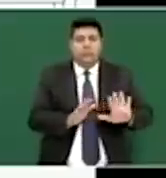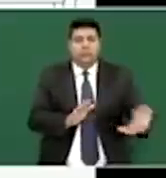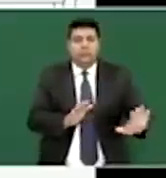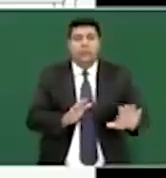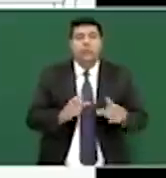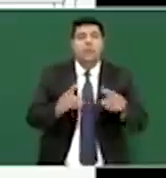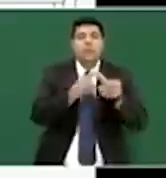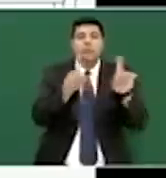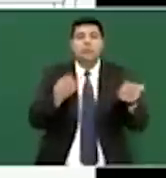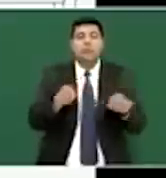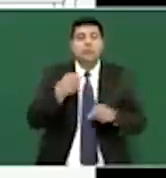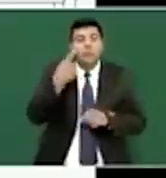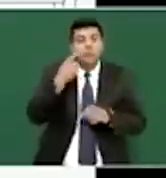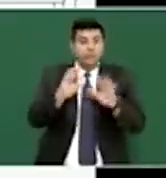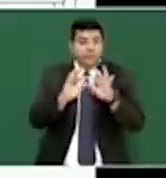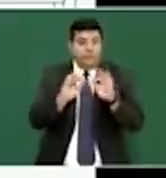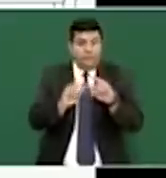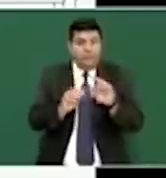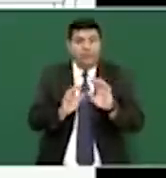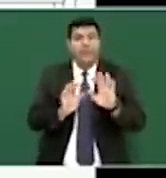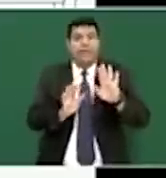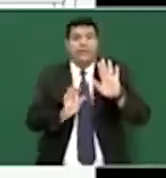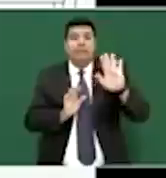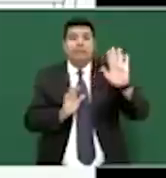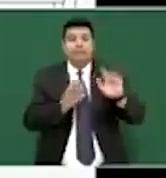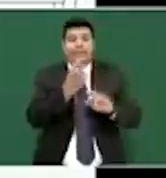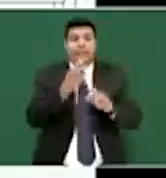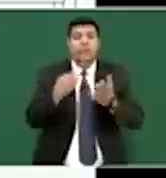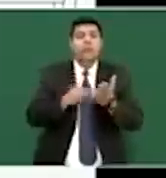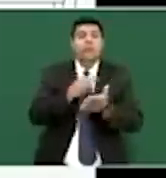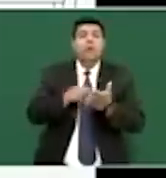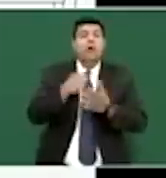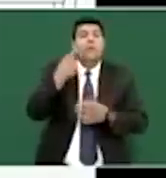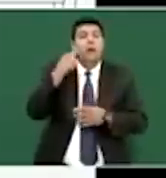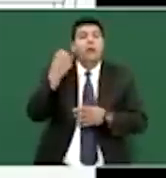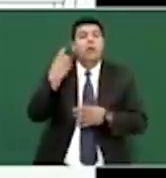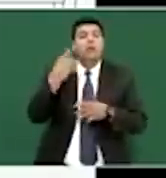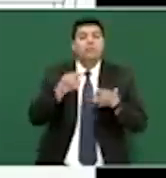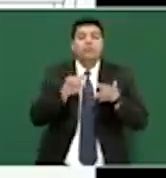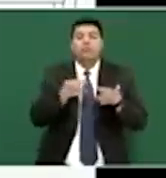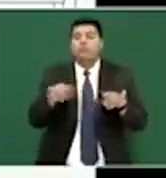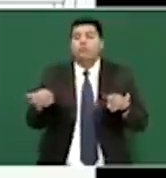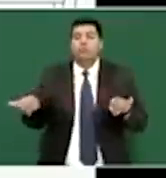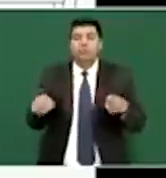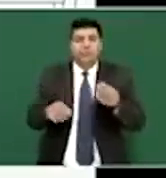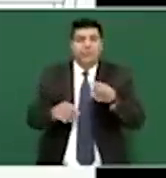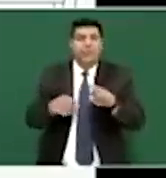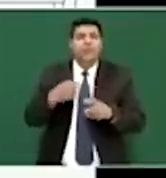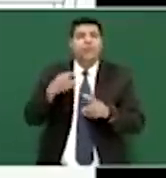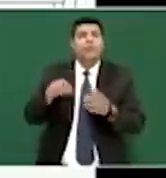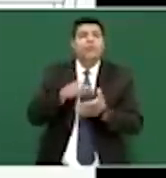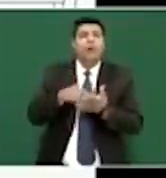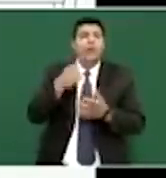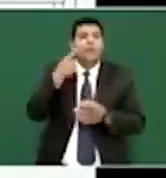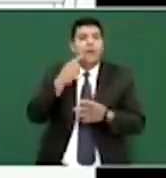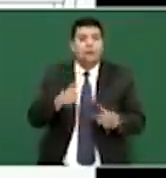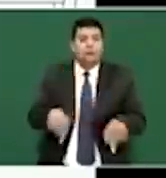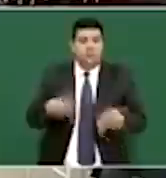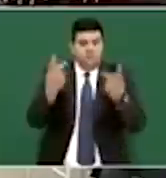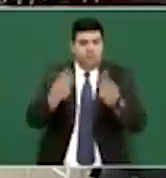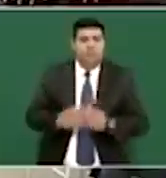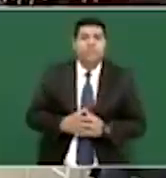de la pantalla, ahí estará la exposición de este material aéreo que se pondrá en